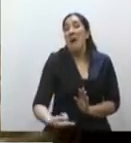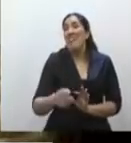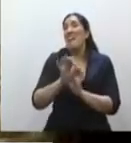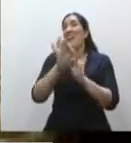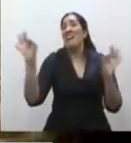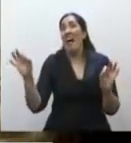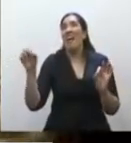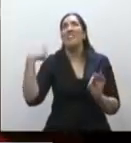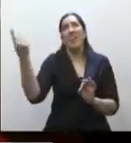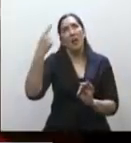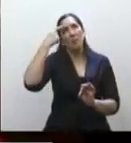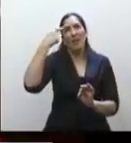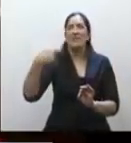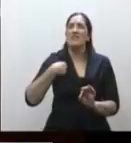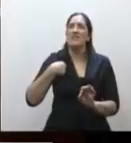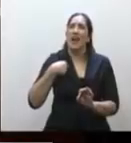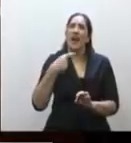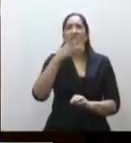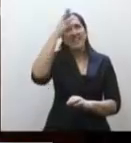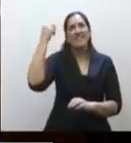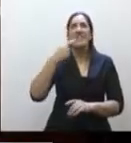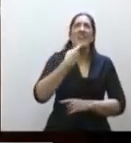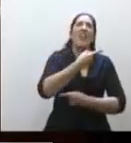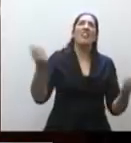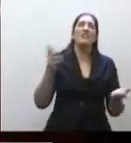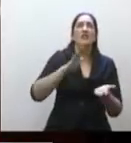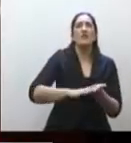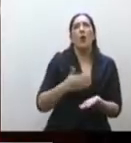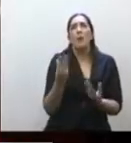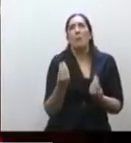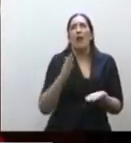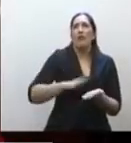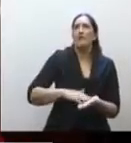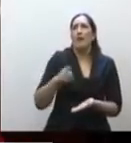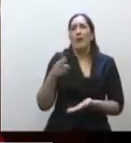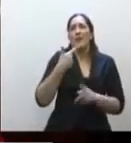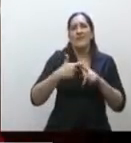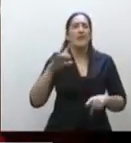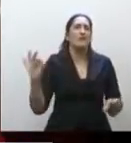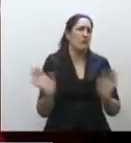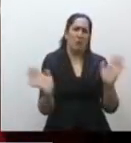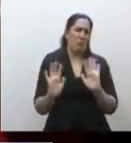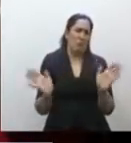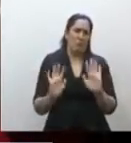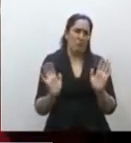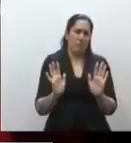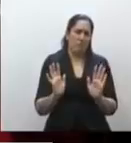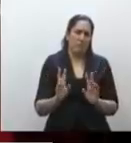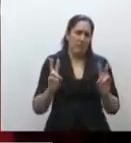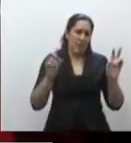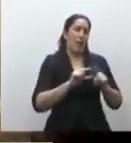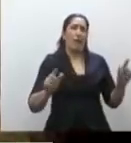nadie titule Cristina dice que les tienen miedo por el sexo, no. Digo, señora presidenta,